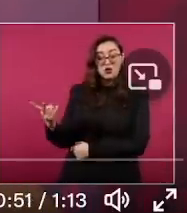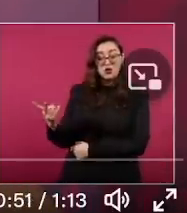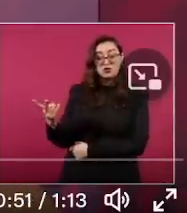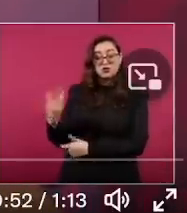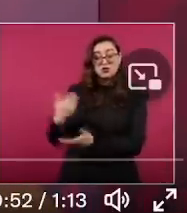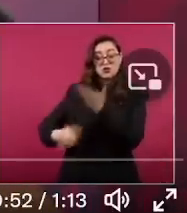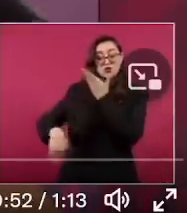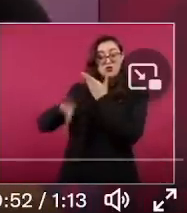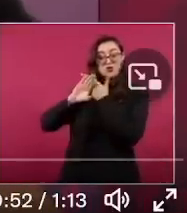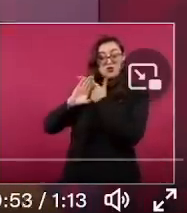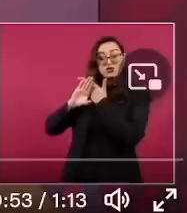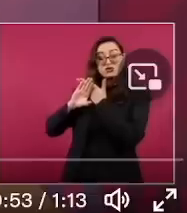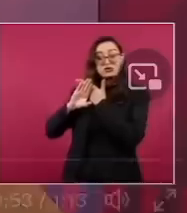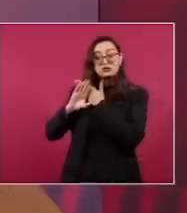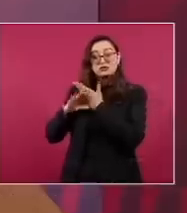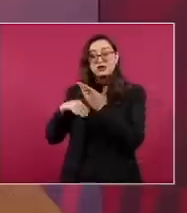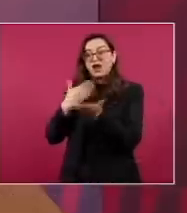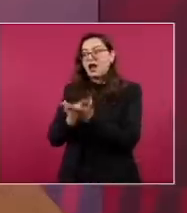Y nos cuesta trabajo.